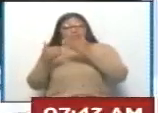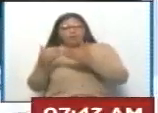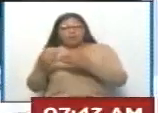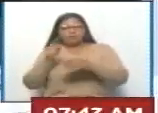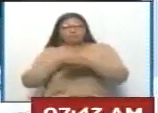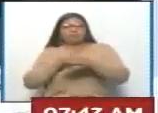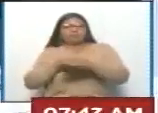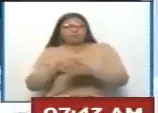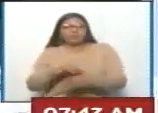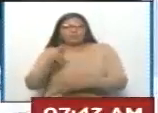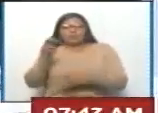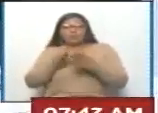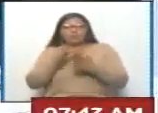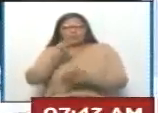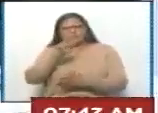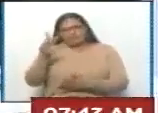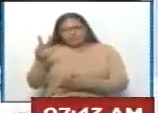periodo